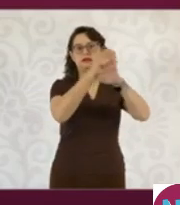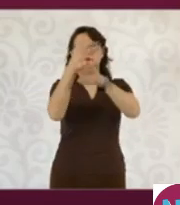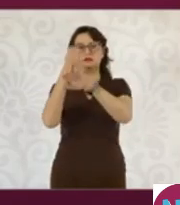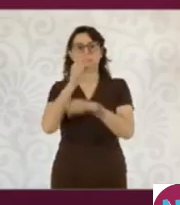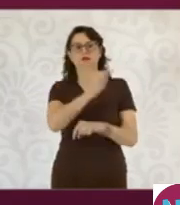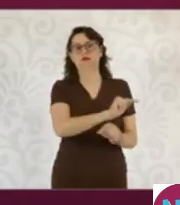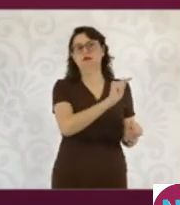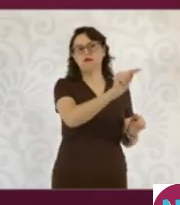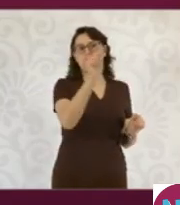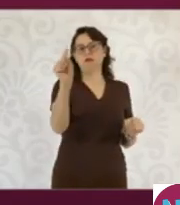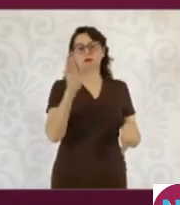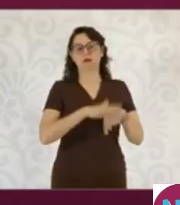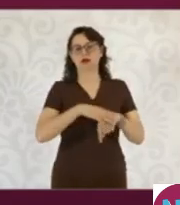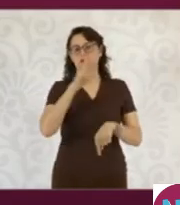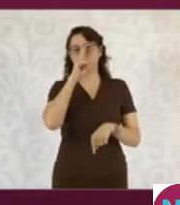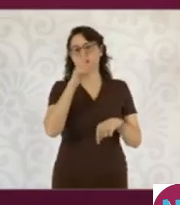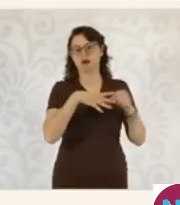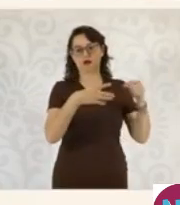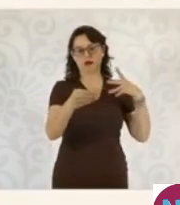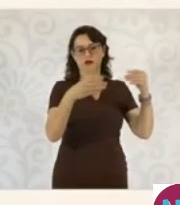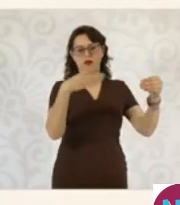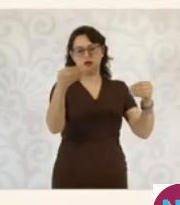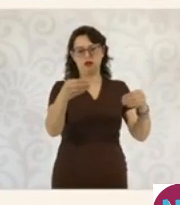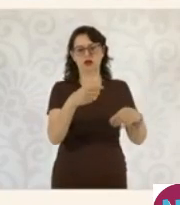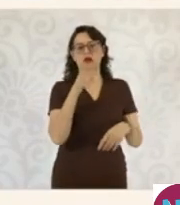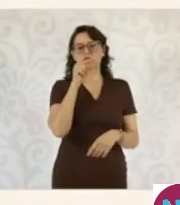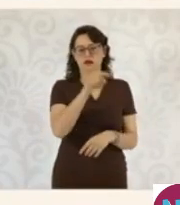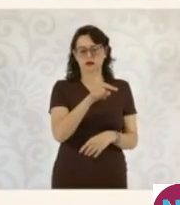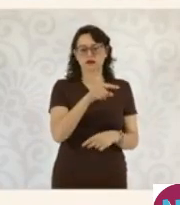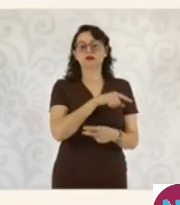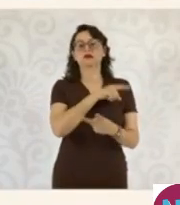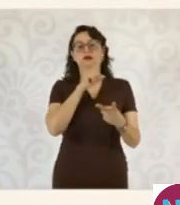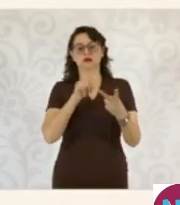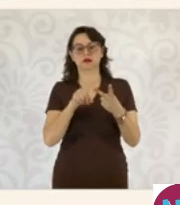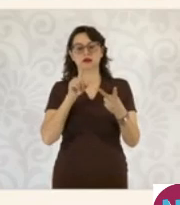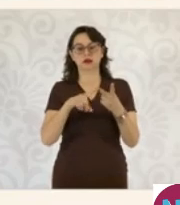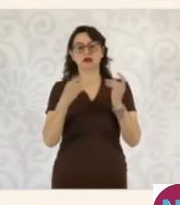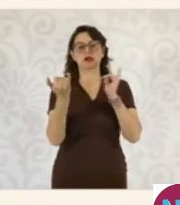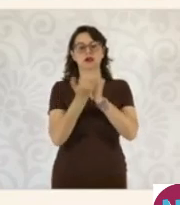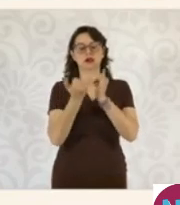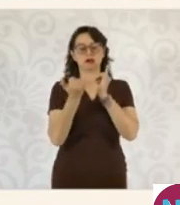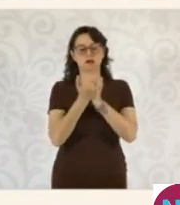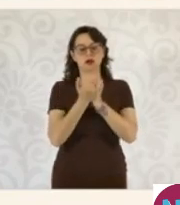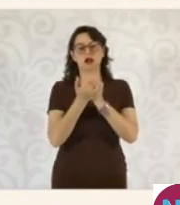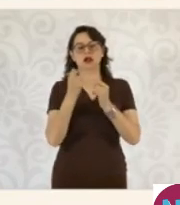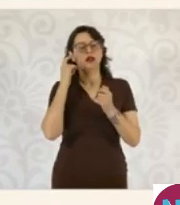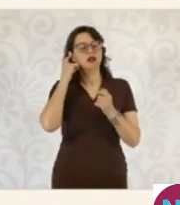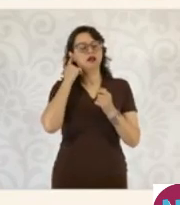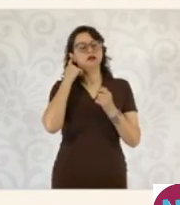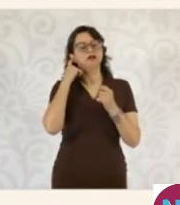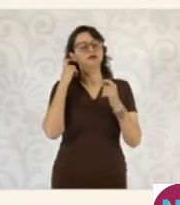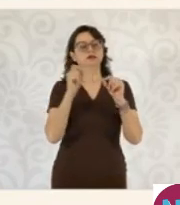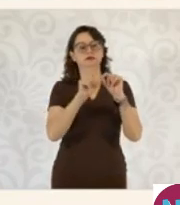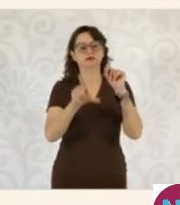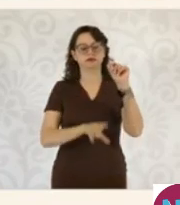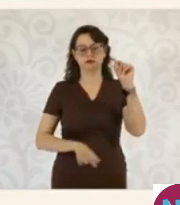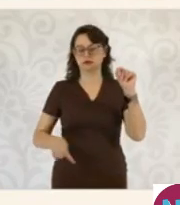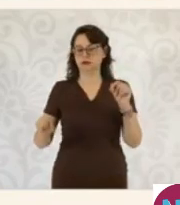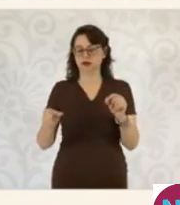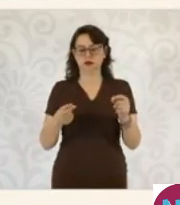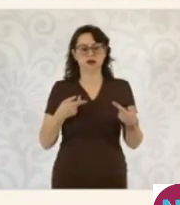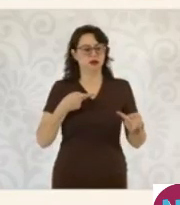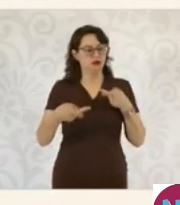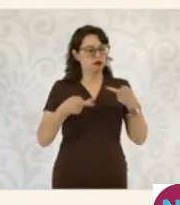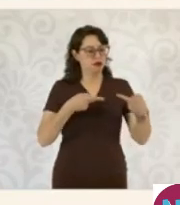existen más contagios. Siguiente, por favor. Actualmente se están realizando acciones en todo el territorio nacional, lideradas